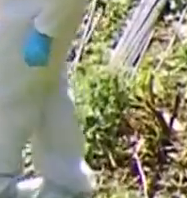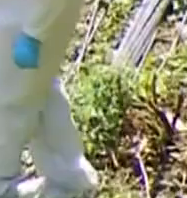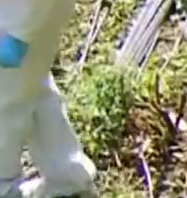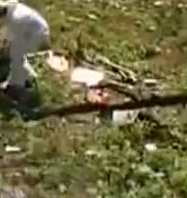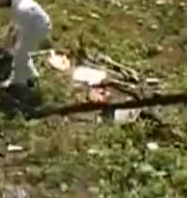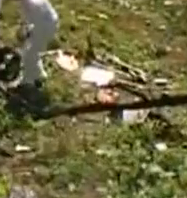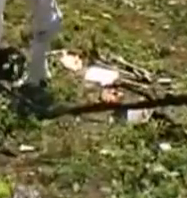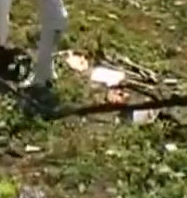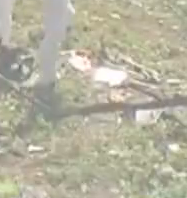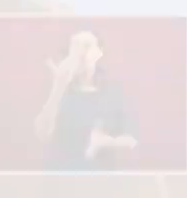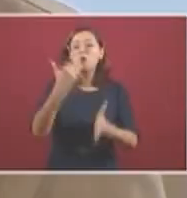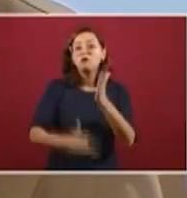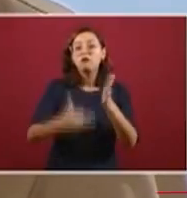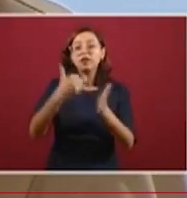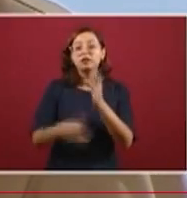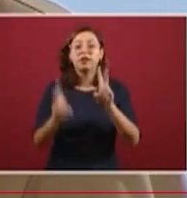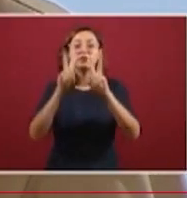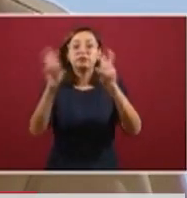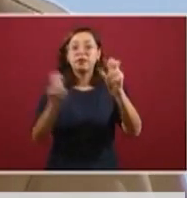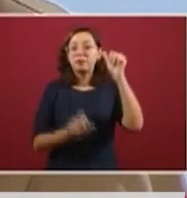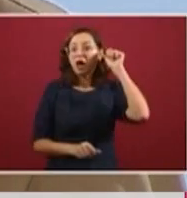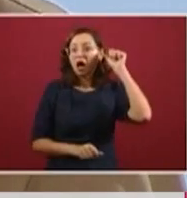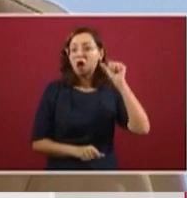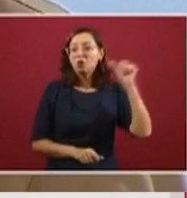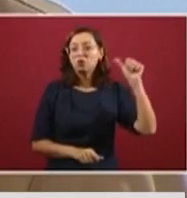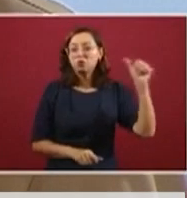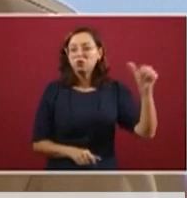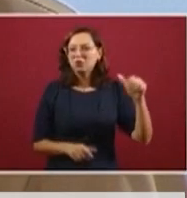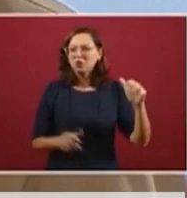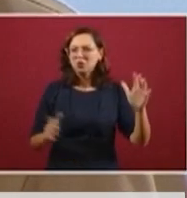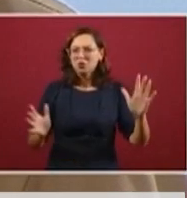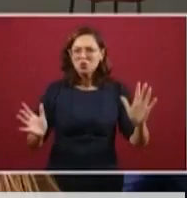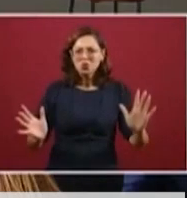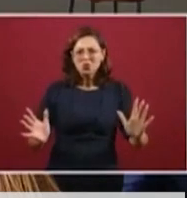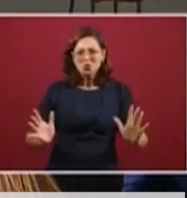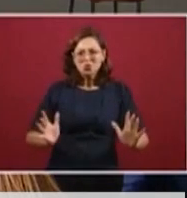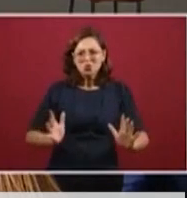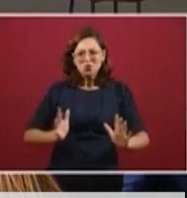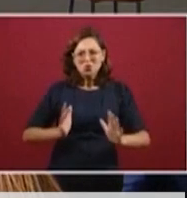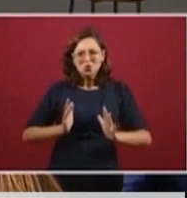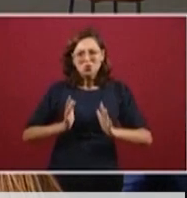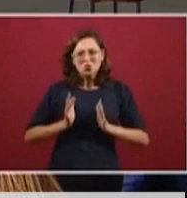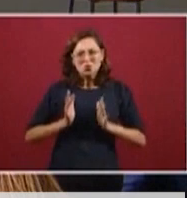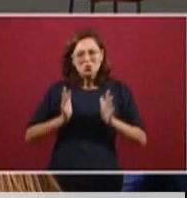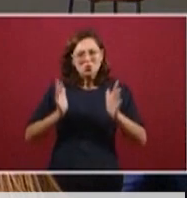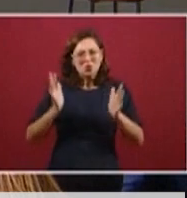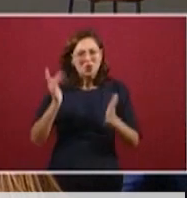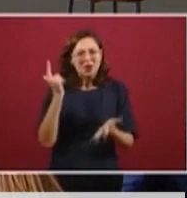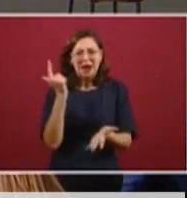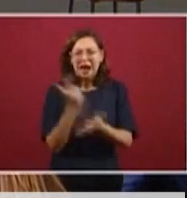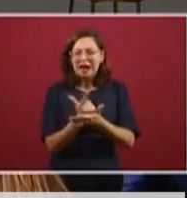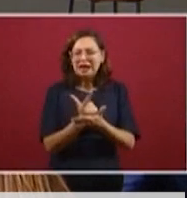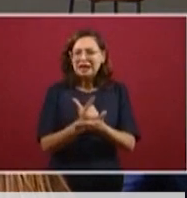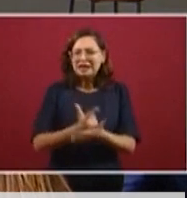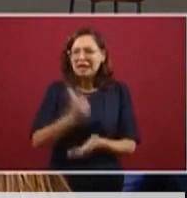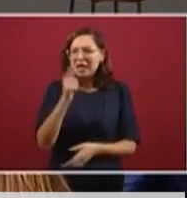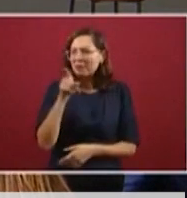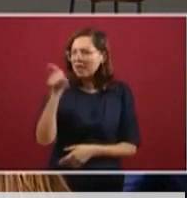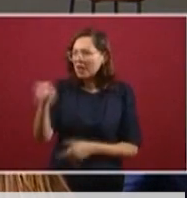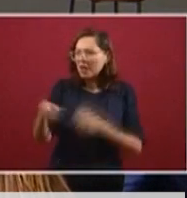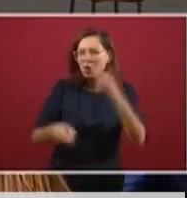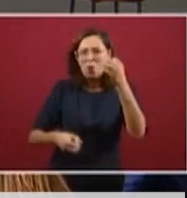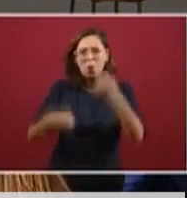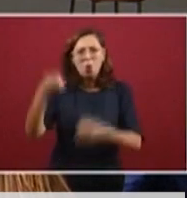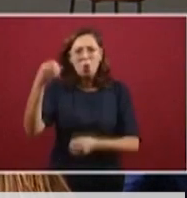the court's decision. Este es un precedente muy grave. Es una sentencia absolutoria de uno de